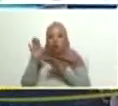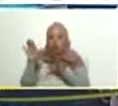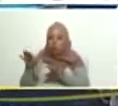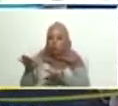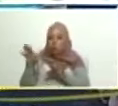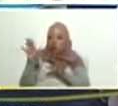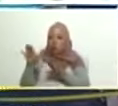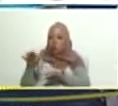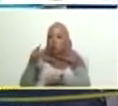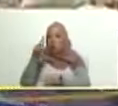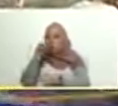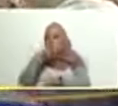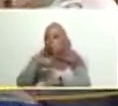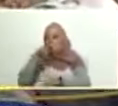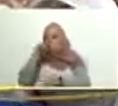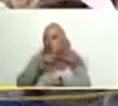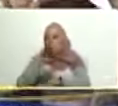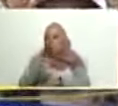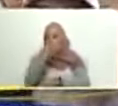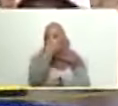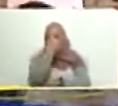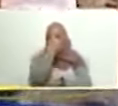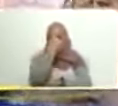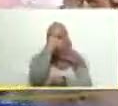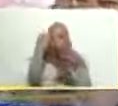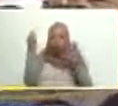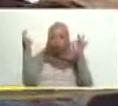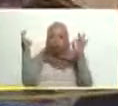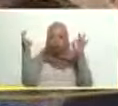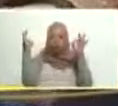musulmanes, judíos, budistas,